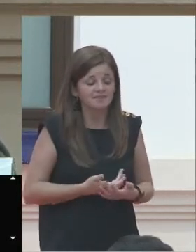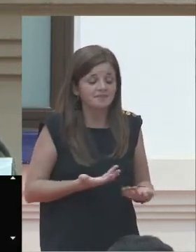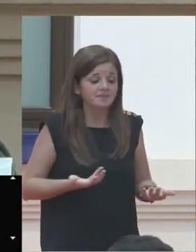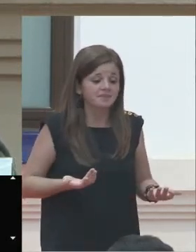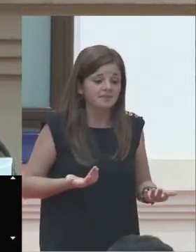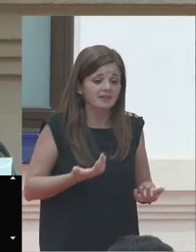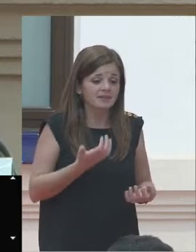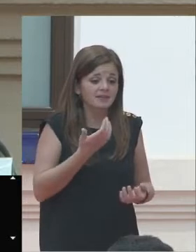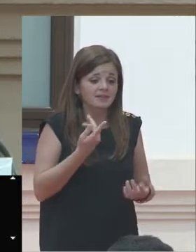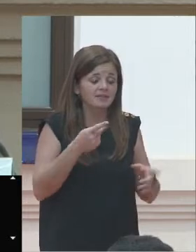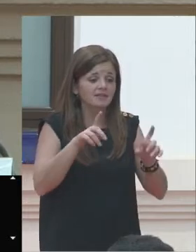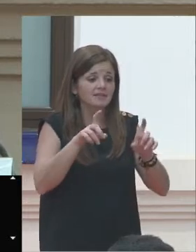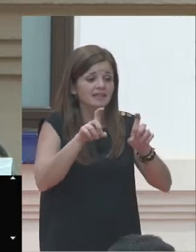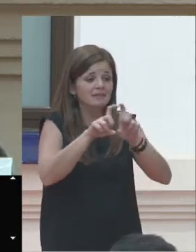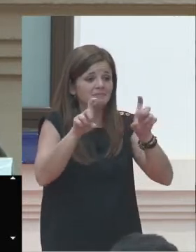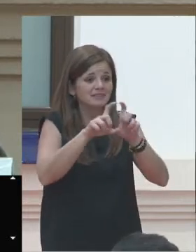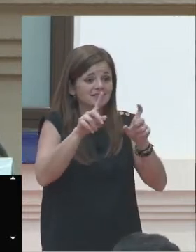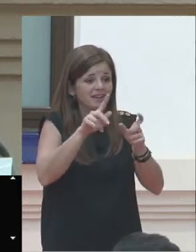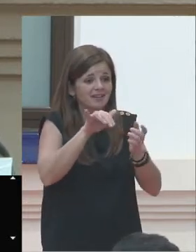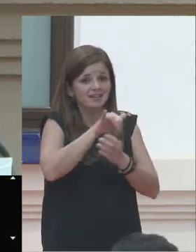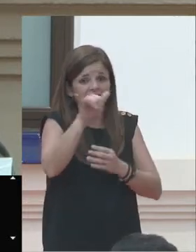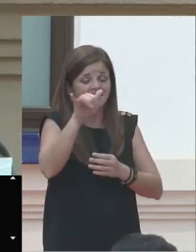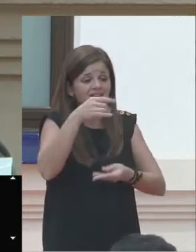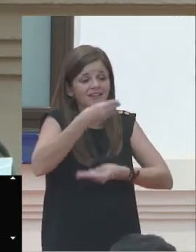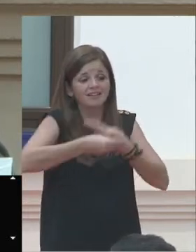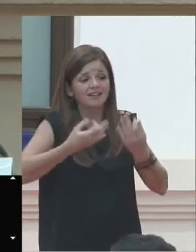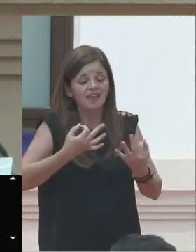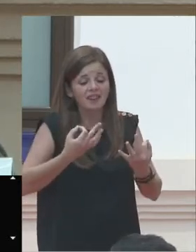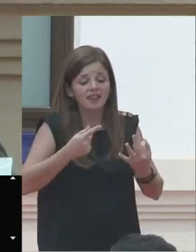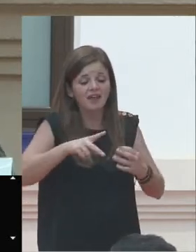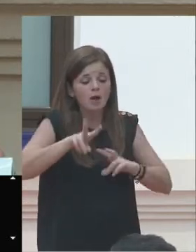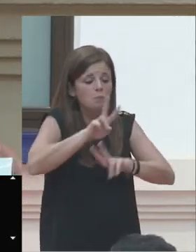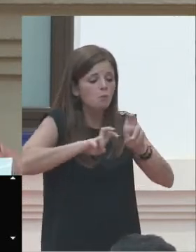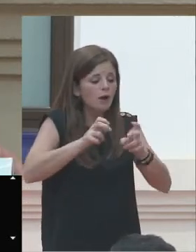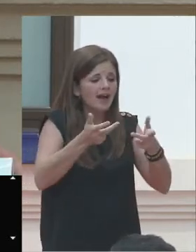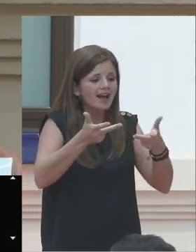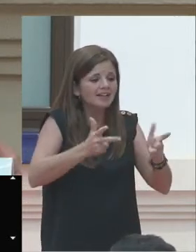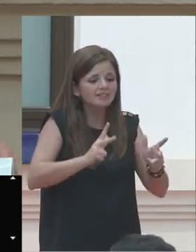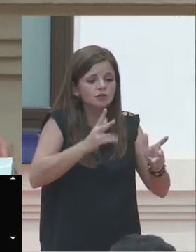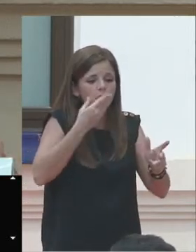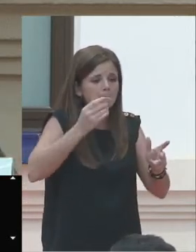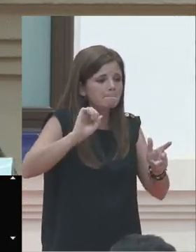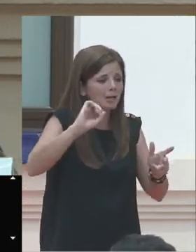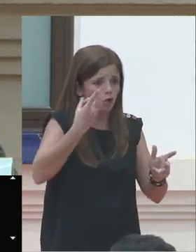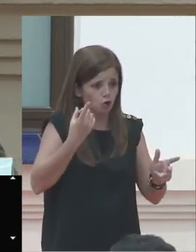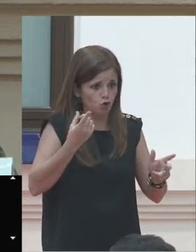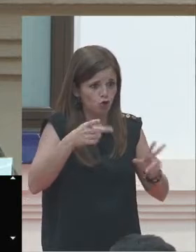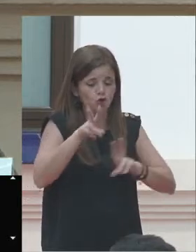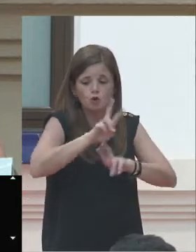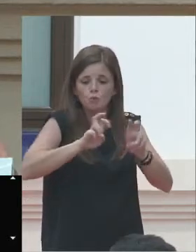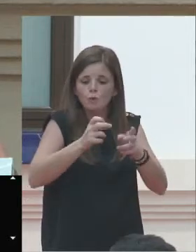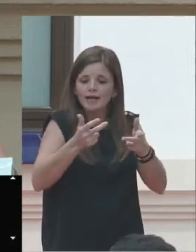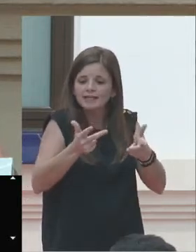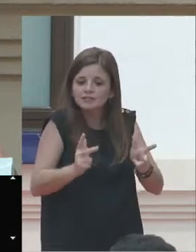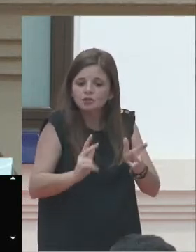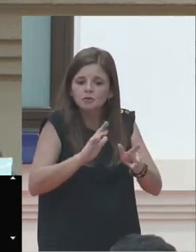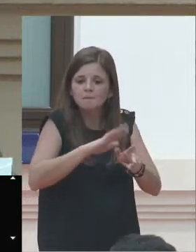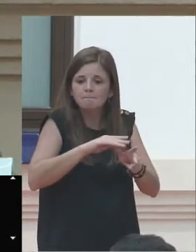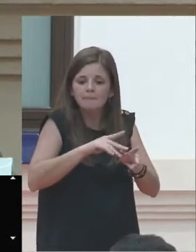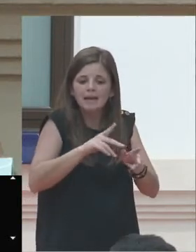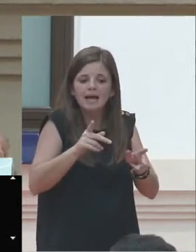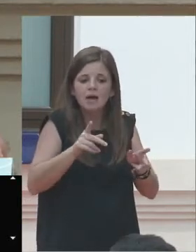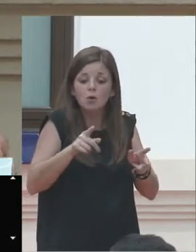compañía es intentar dar la mejor ubicación o bloquear un asiento para que el pasajero pueda ocupar